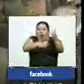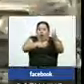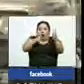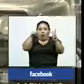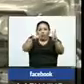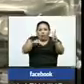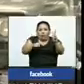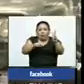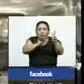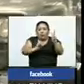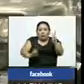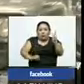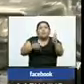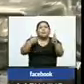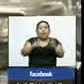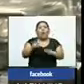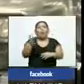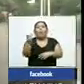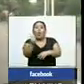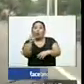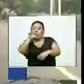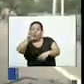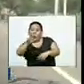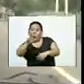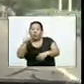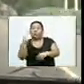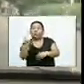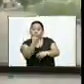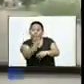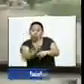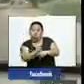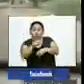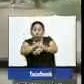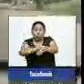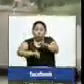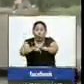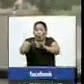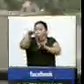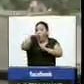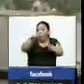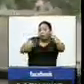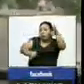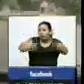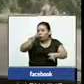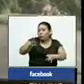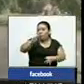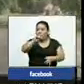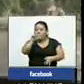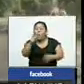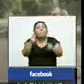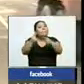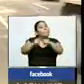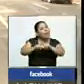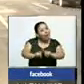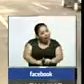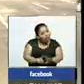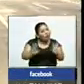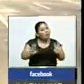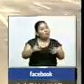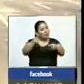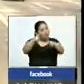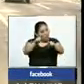ciudadanía. Se capturó a tres presuntos implicados, quienes este miércoles enfrentaron la audiencia inicial, pero el